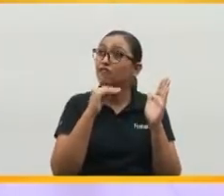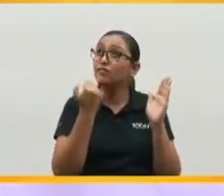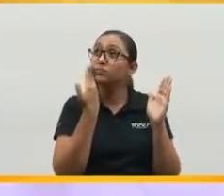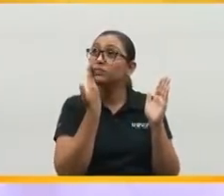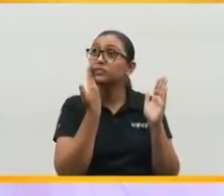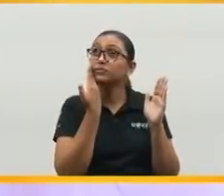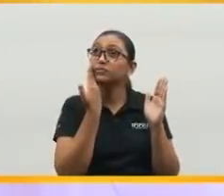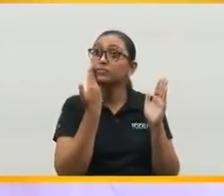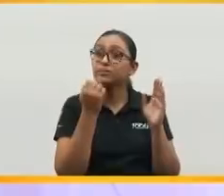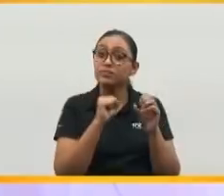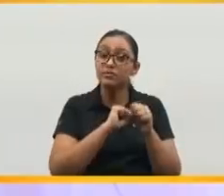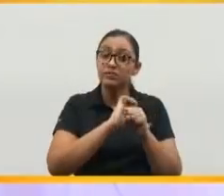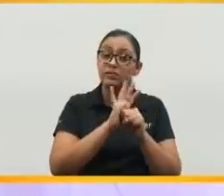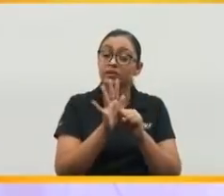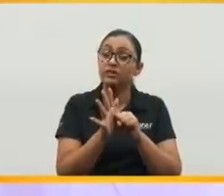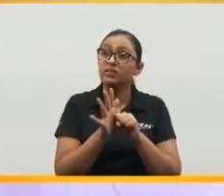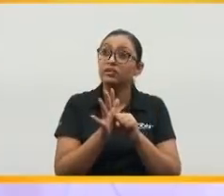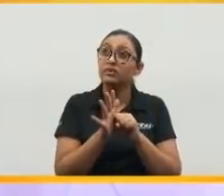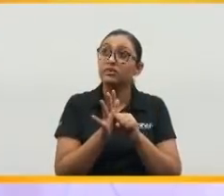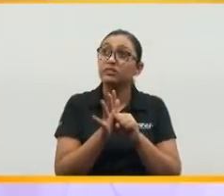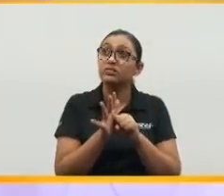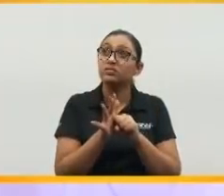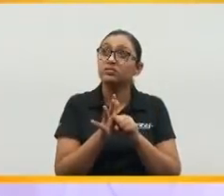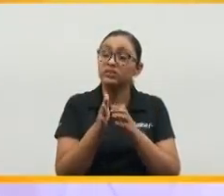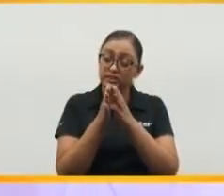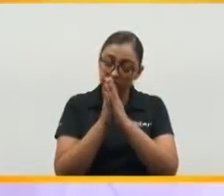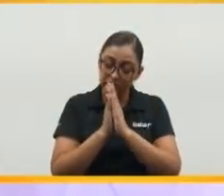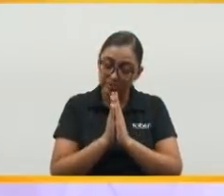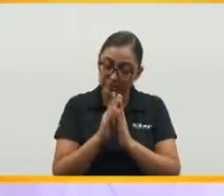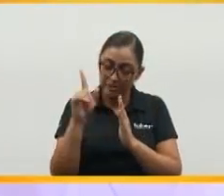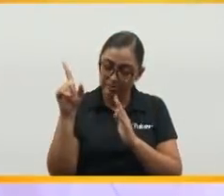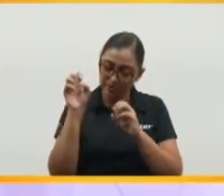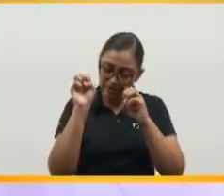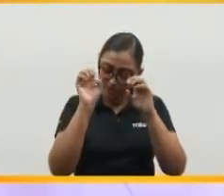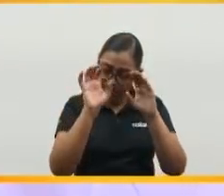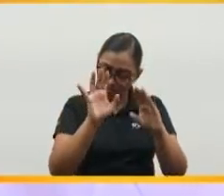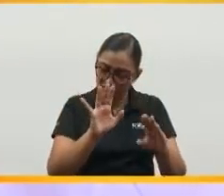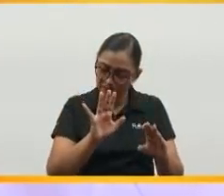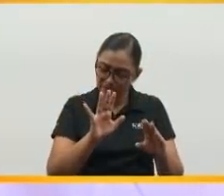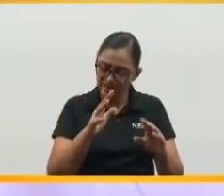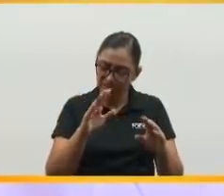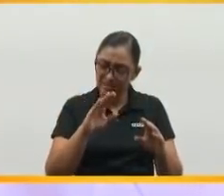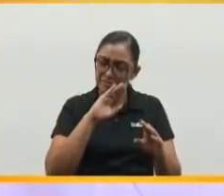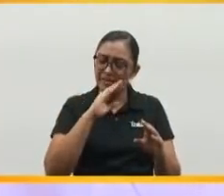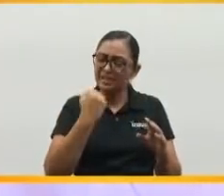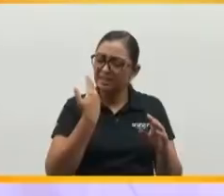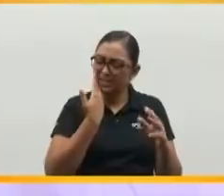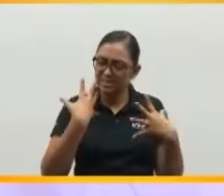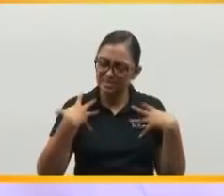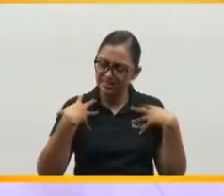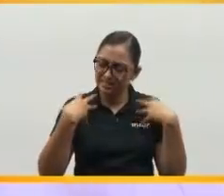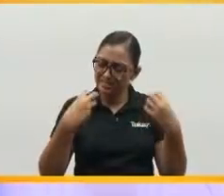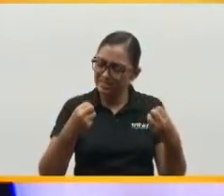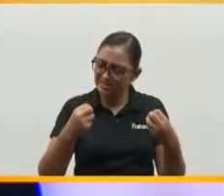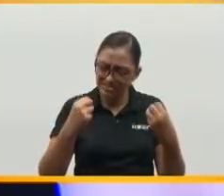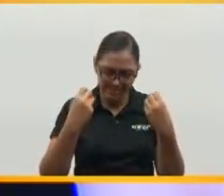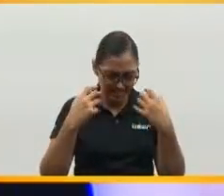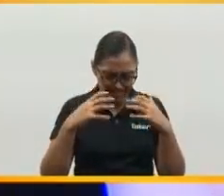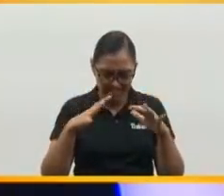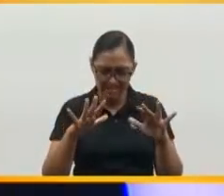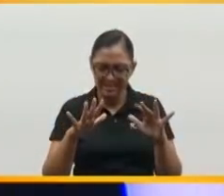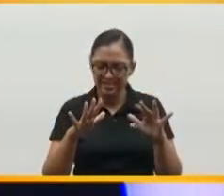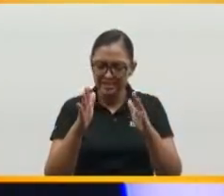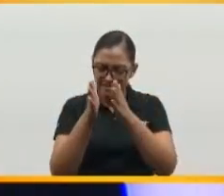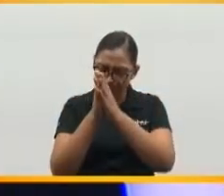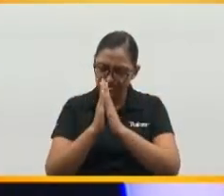enfermedad que está golpeando a la humanidad entera, resistimos para que la enfermedad huya de nosotros. Esta noche, Señor, no nos mandes